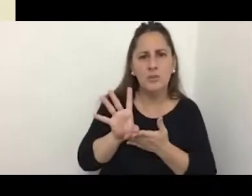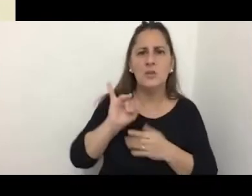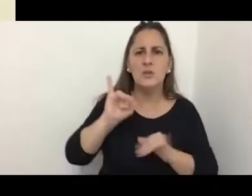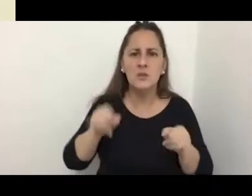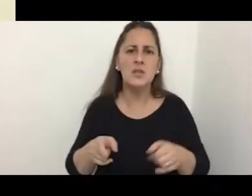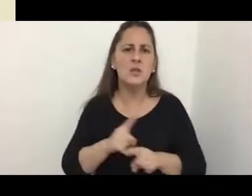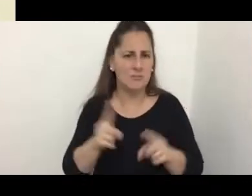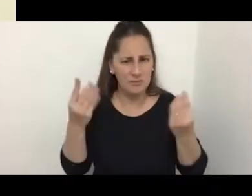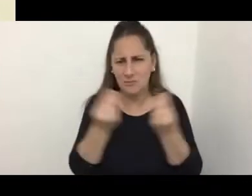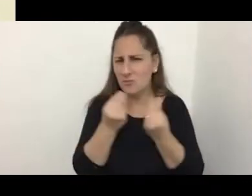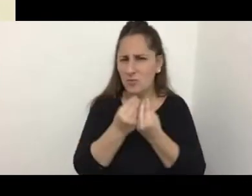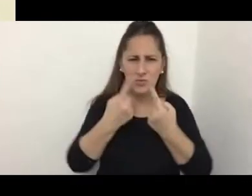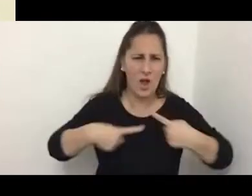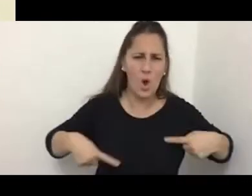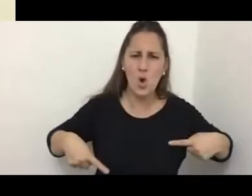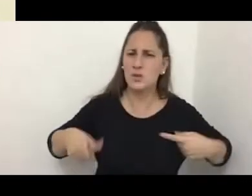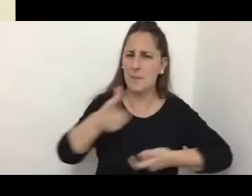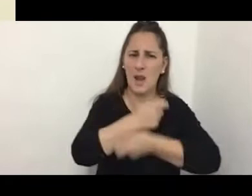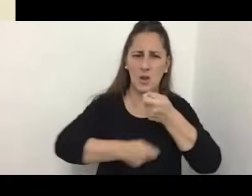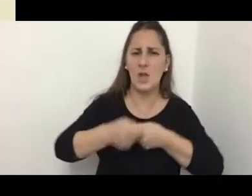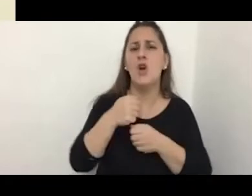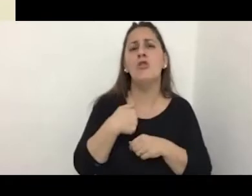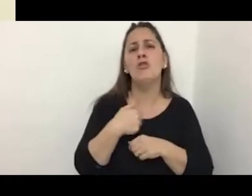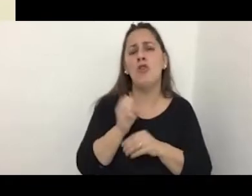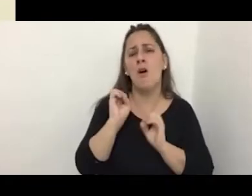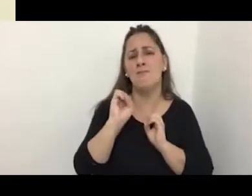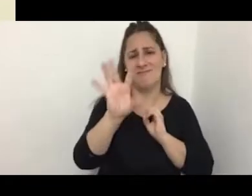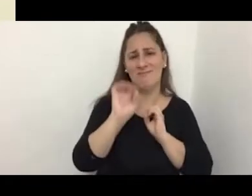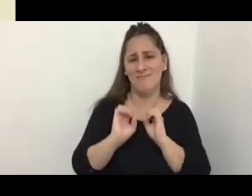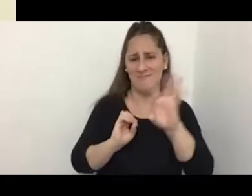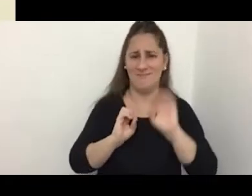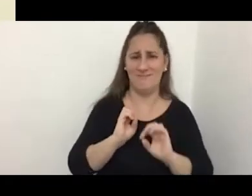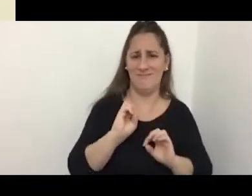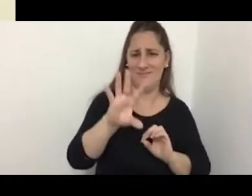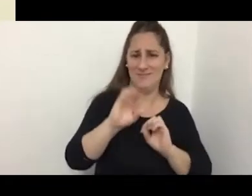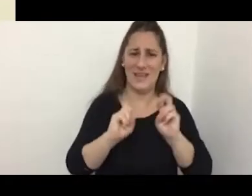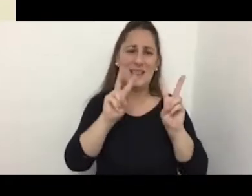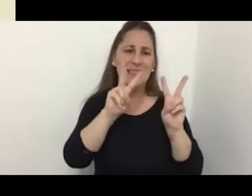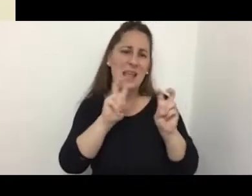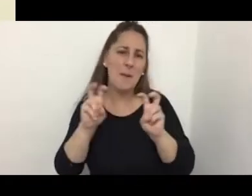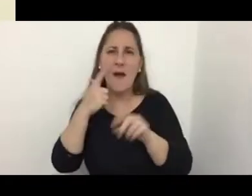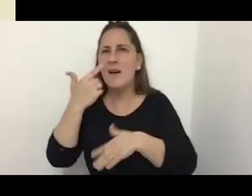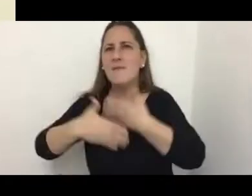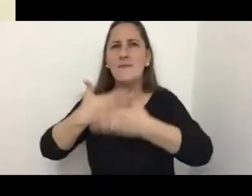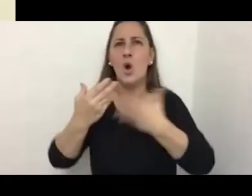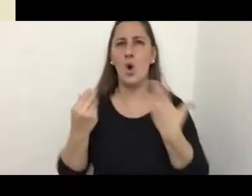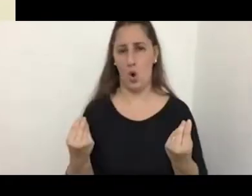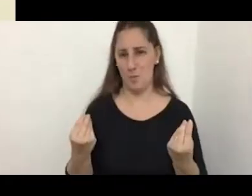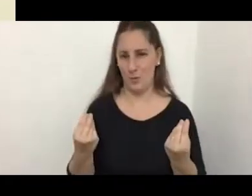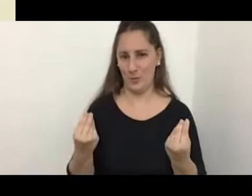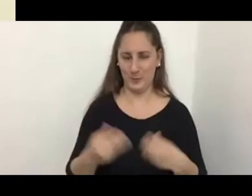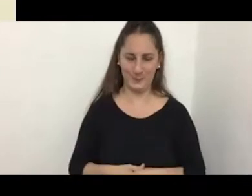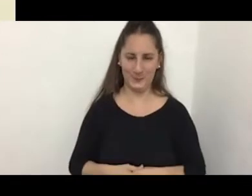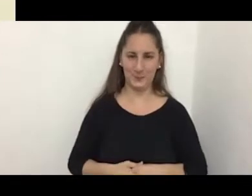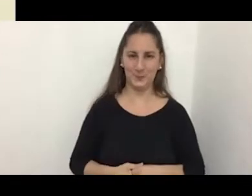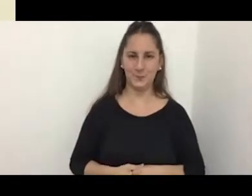negociar. Yo les estoy salpicando los temas y decir cómo podemos llevar adelante esto. Y